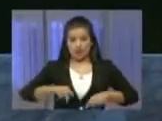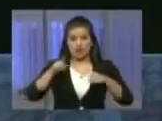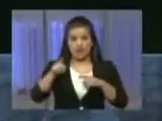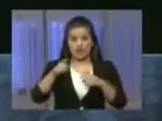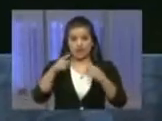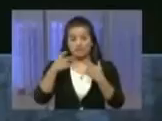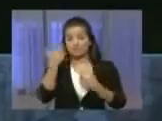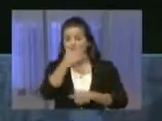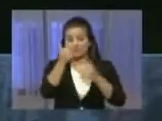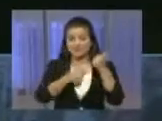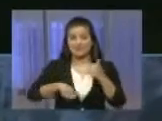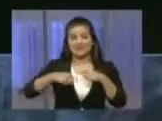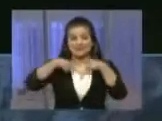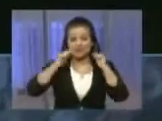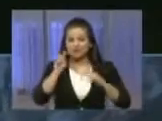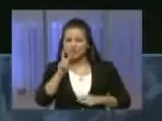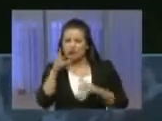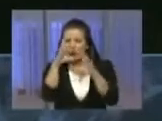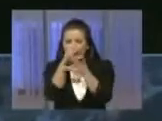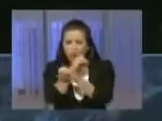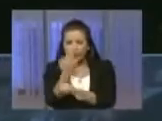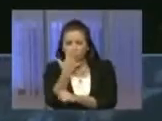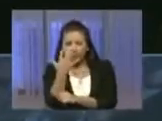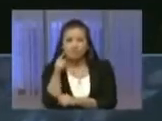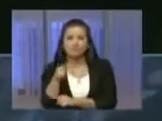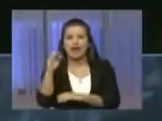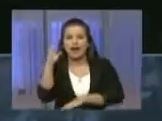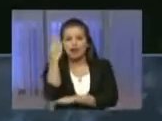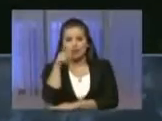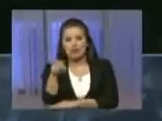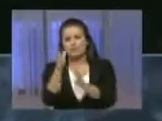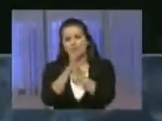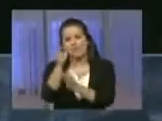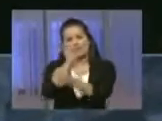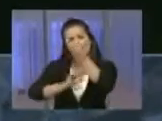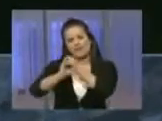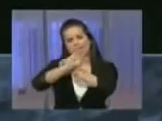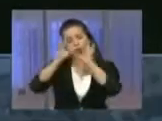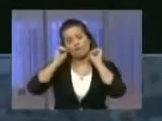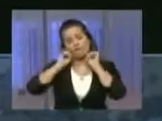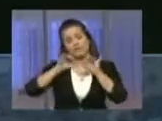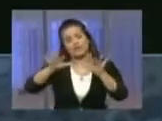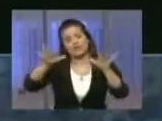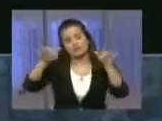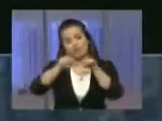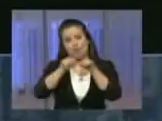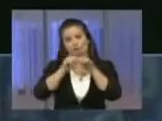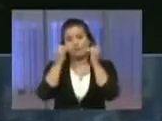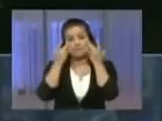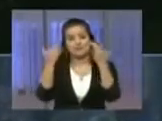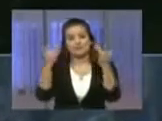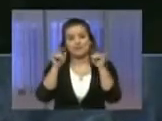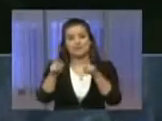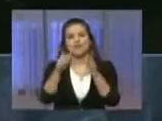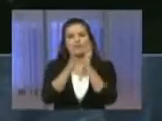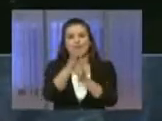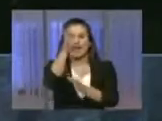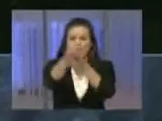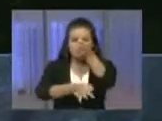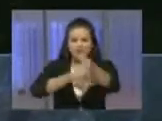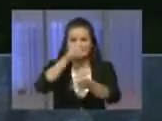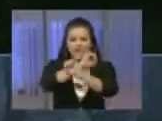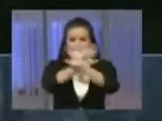medio de la oscuridad que lo veo por allá en anaco se luzca con el brillo que lo caracteriza Y le explique a nuestra